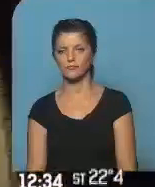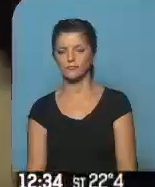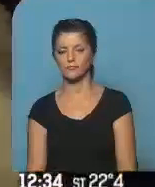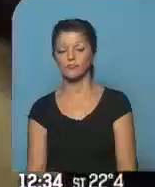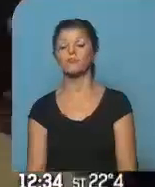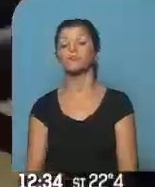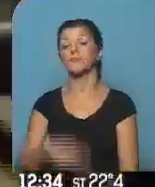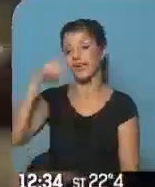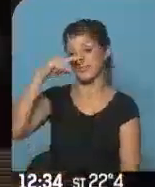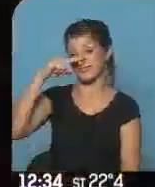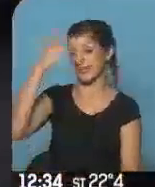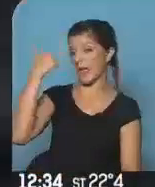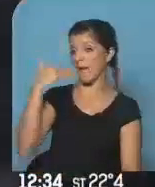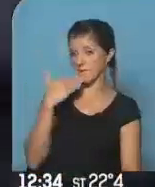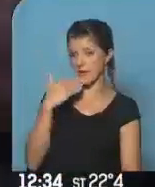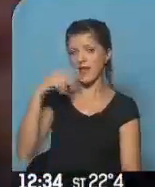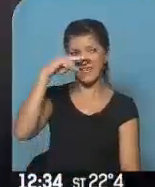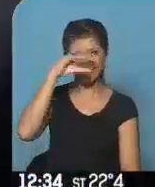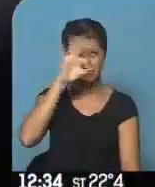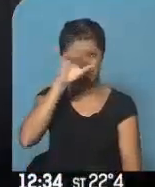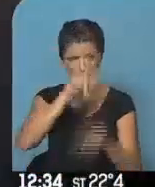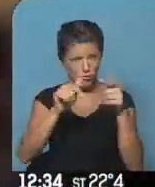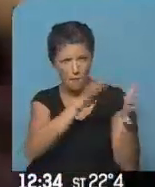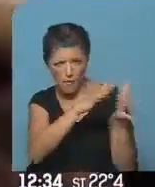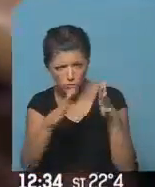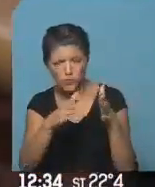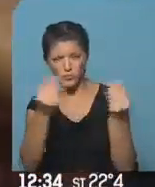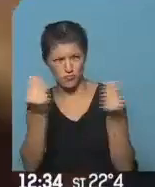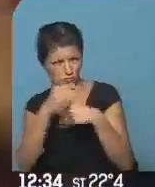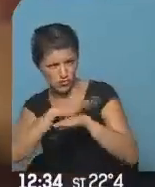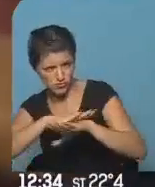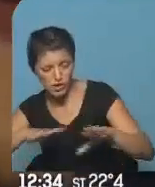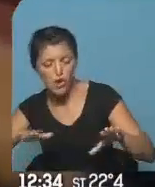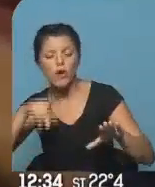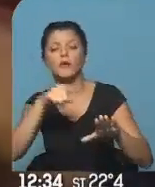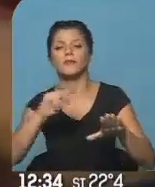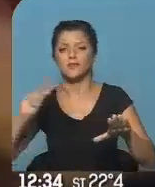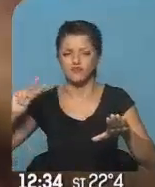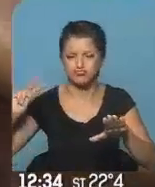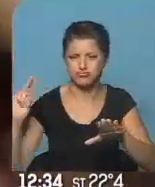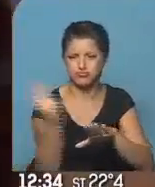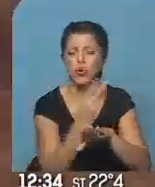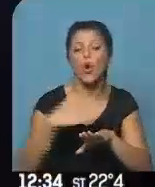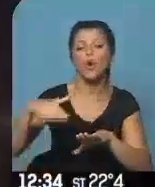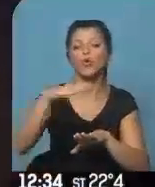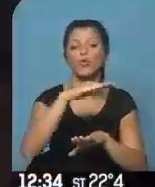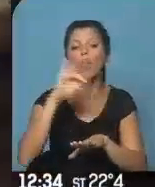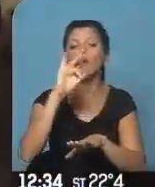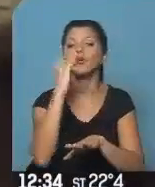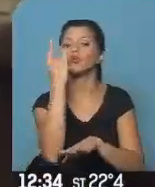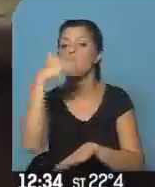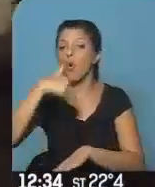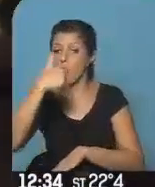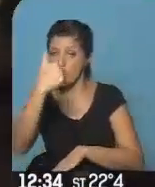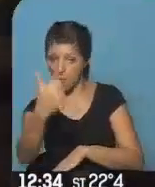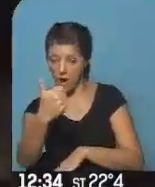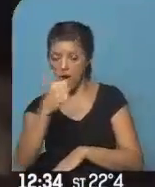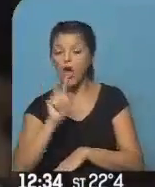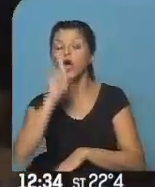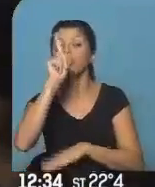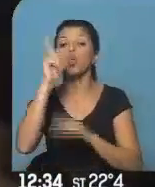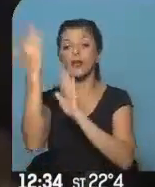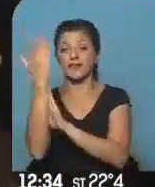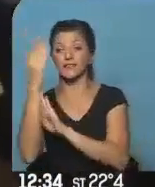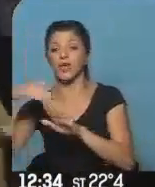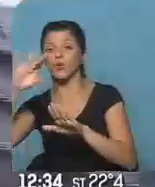El 7 de abril, al menos 70 personas, incluyendo numerosos niños, murieron en la ciudad de Siria de Douma, al noreste de Damasco, en